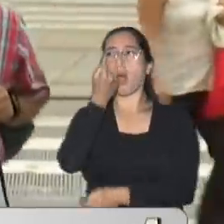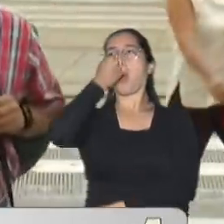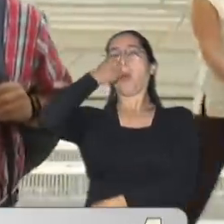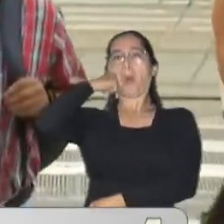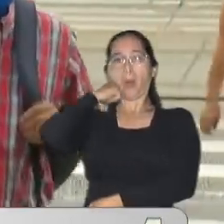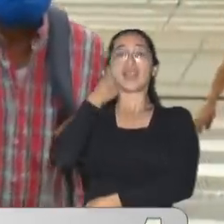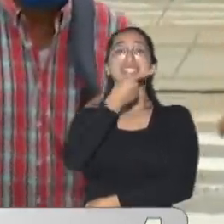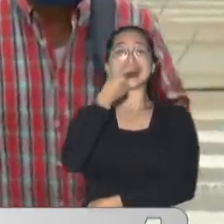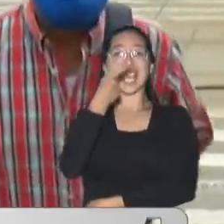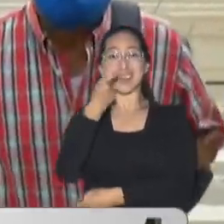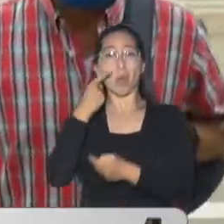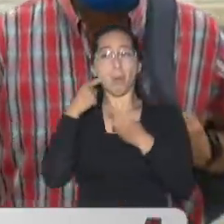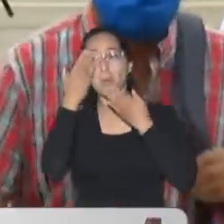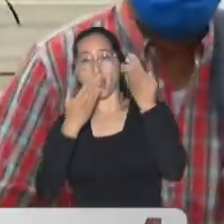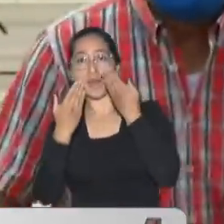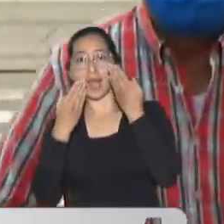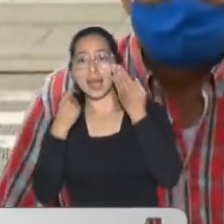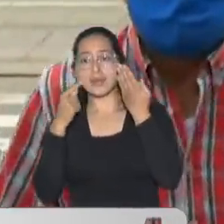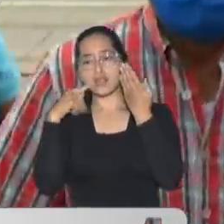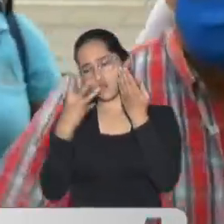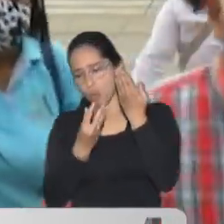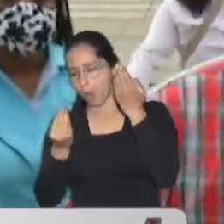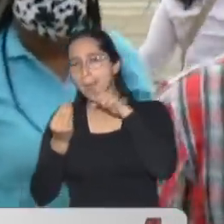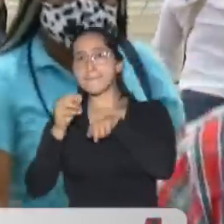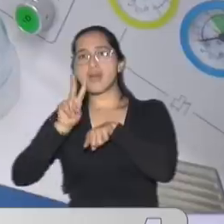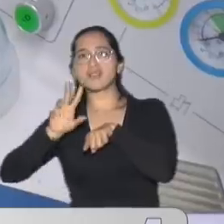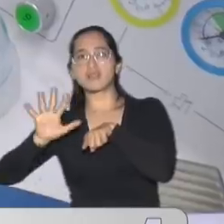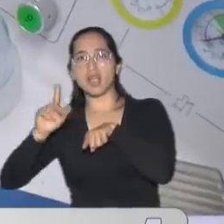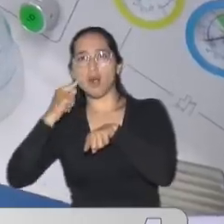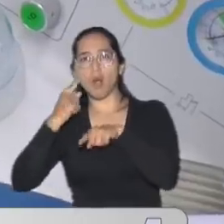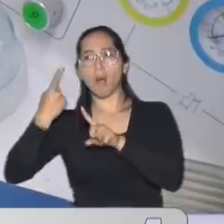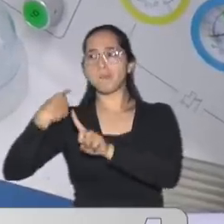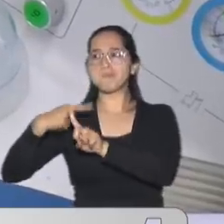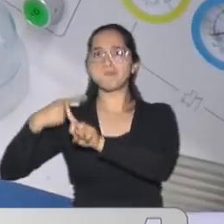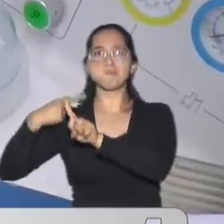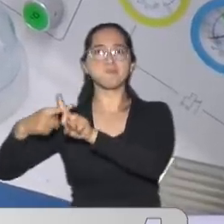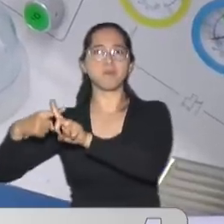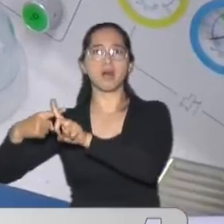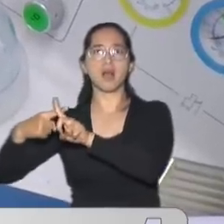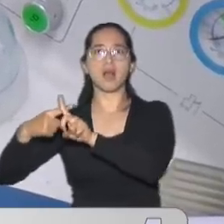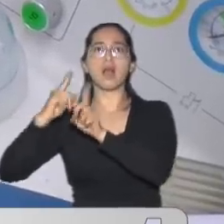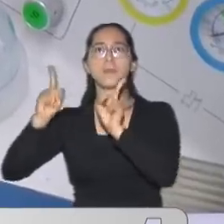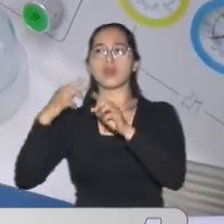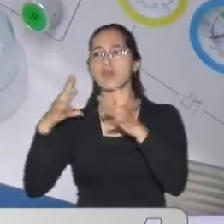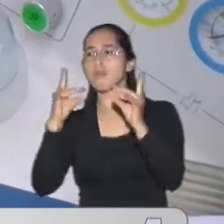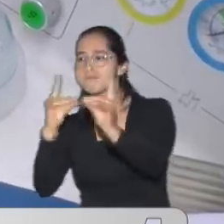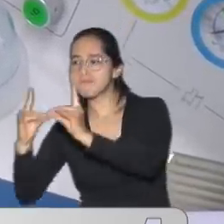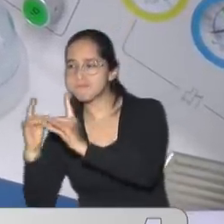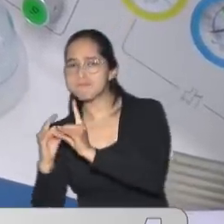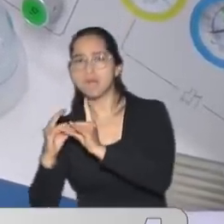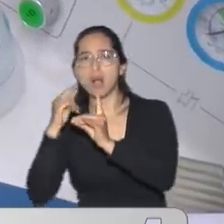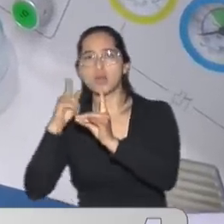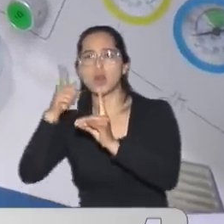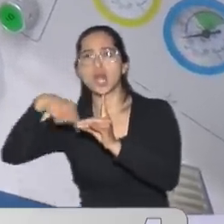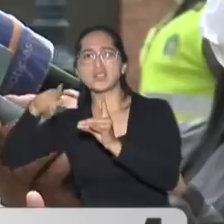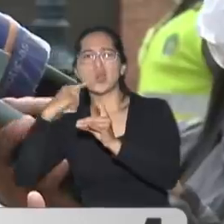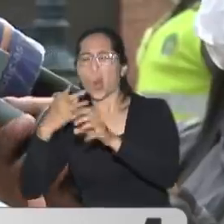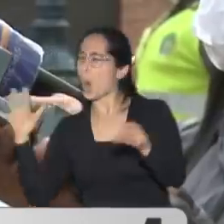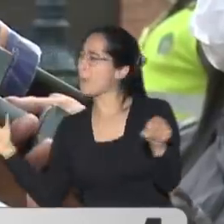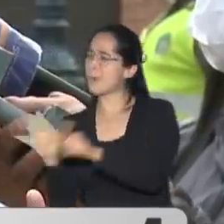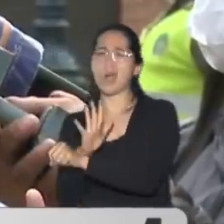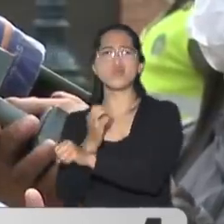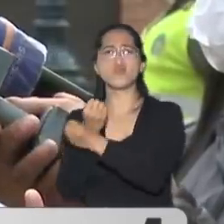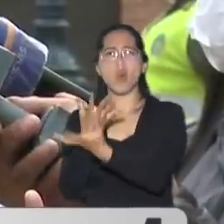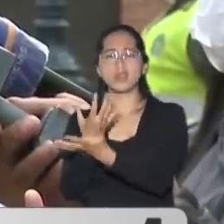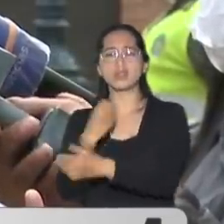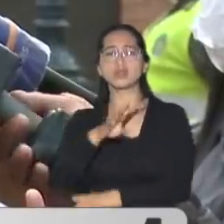resultando positivas y la ocupación en las 838 camas UCI se encuentra entre el 96 y 97%.